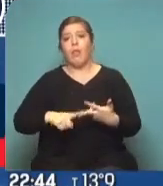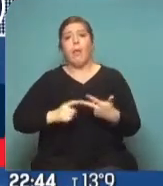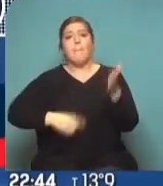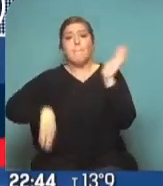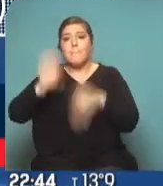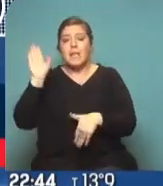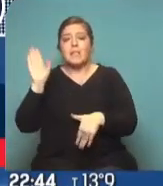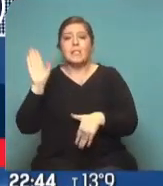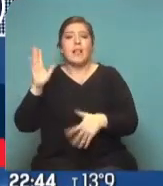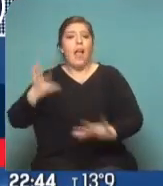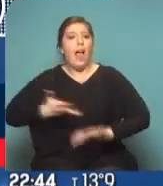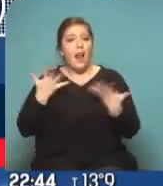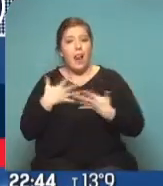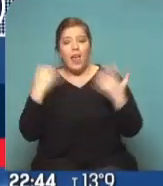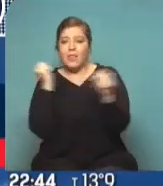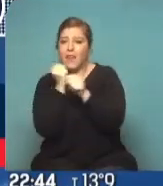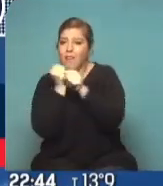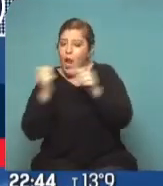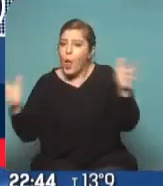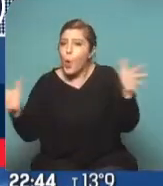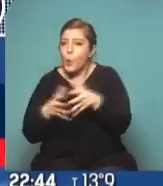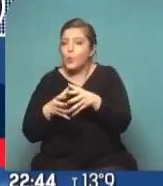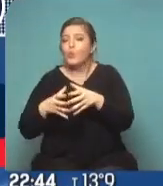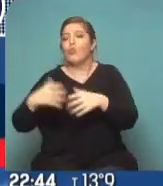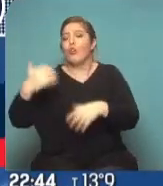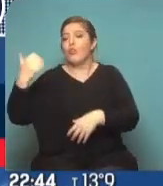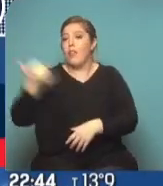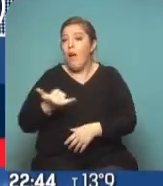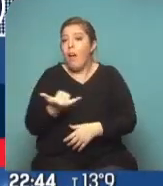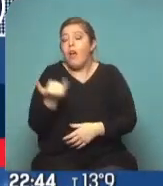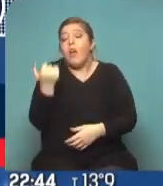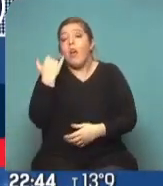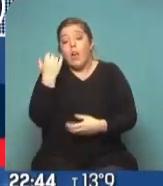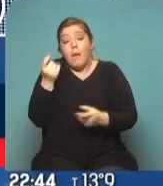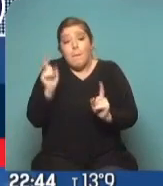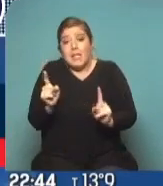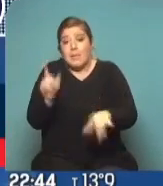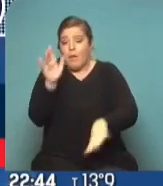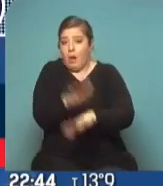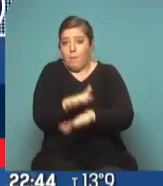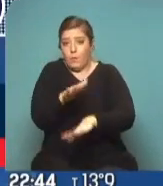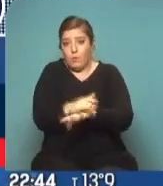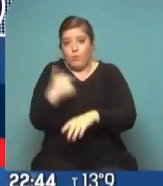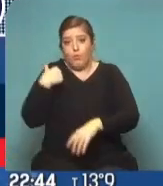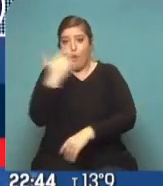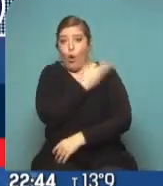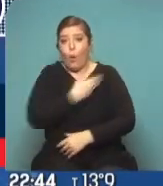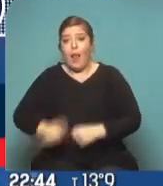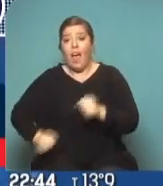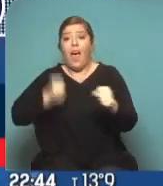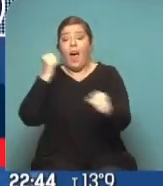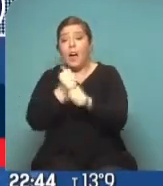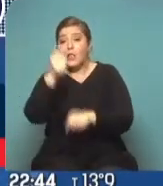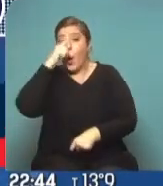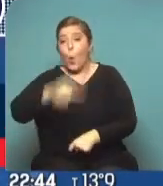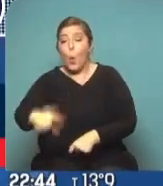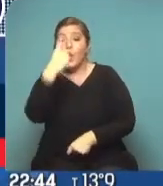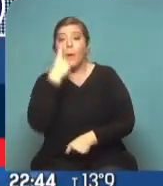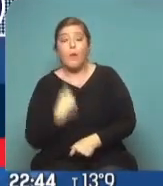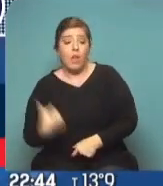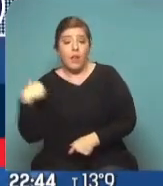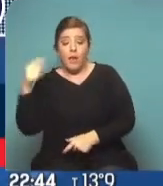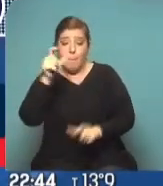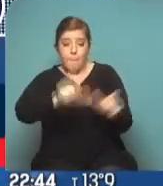más alegría de trabajar juntos he tenido. Y bueno, y con esa misma responsabilidad voy a gobernar hasta el último día que los argentinos lo